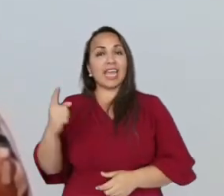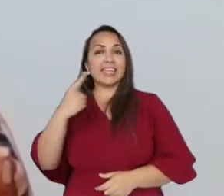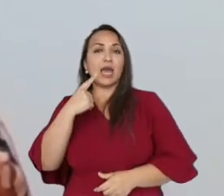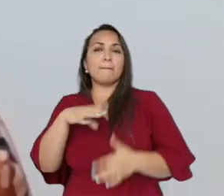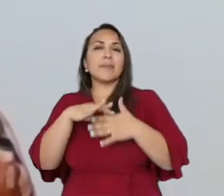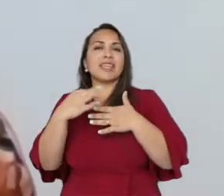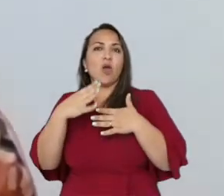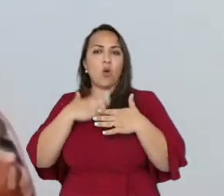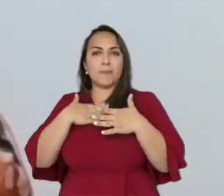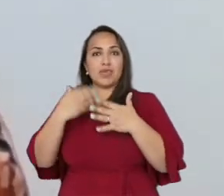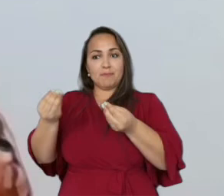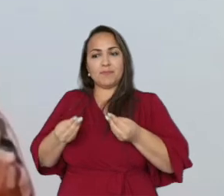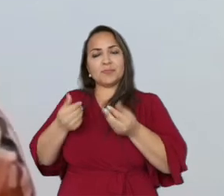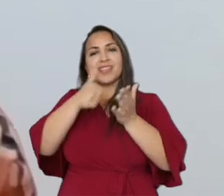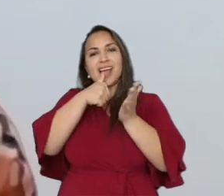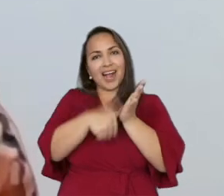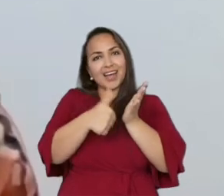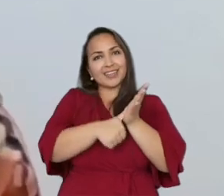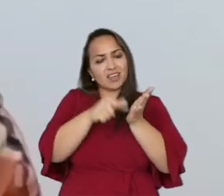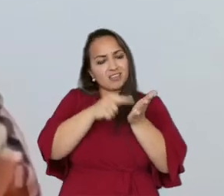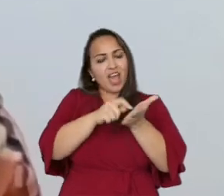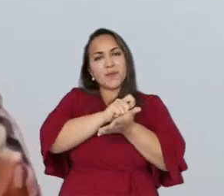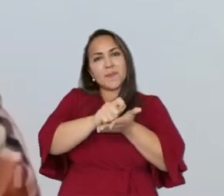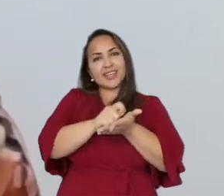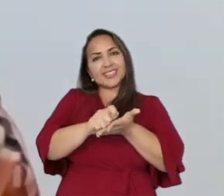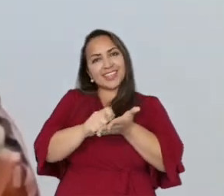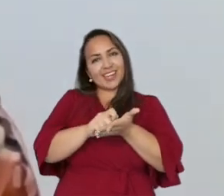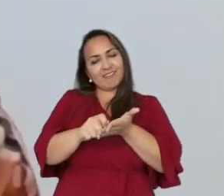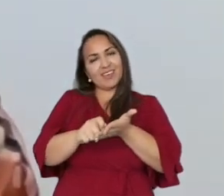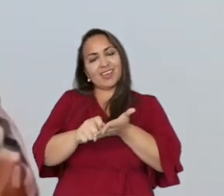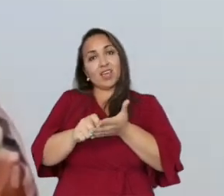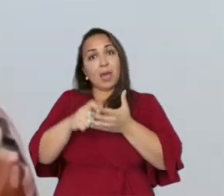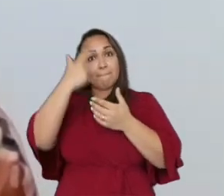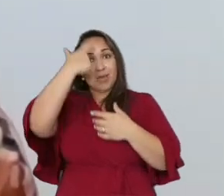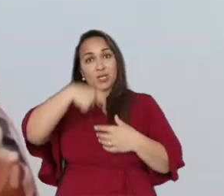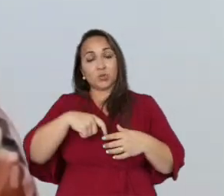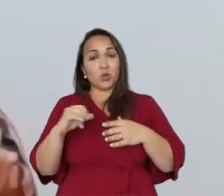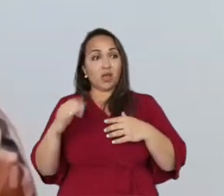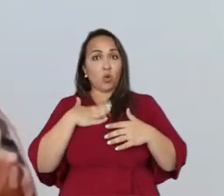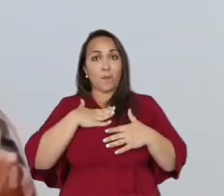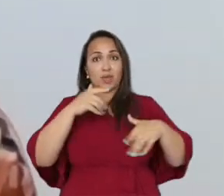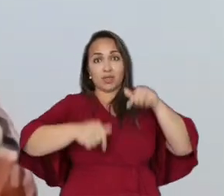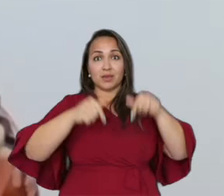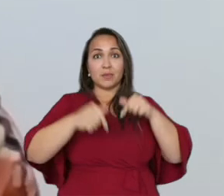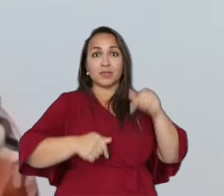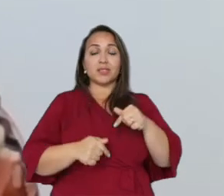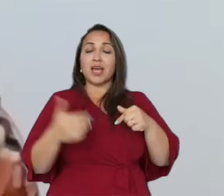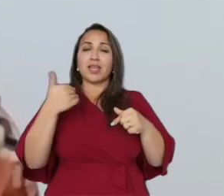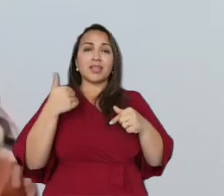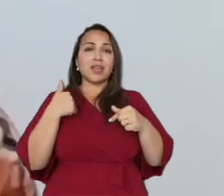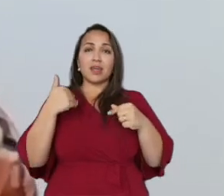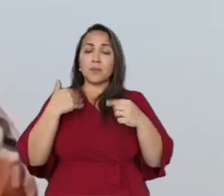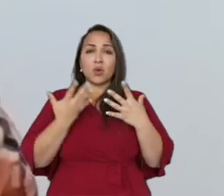Dice, ella me dejó una carta donde ella me escribe que personas como nosotros